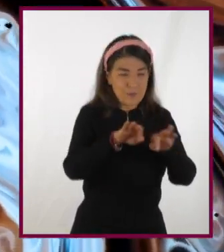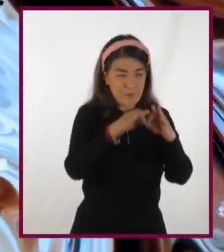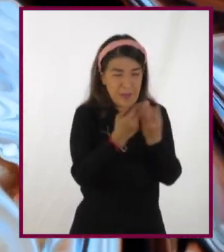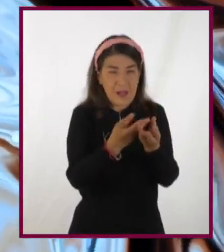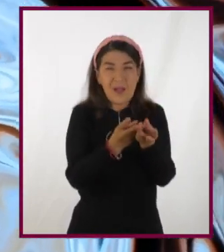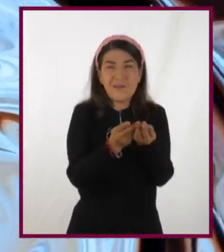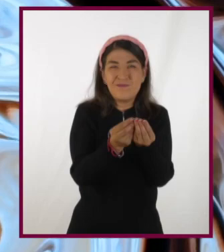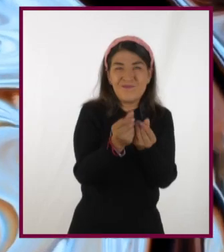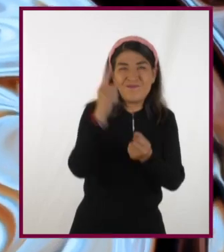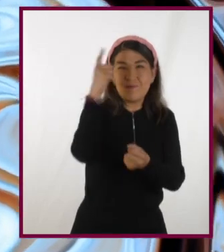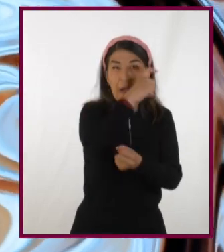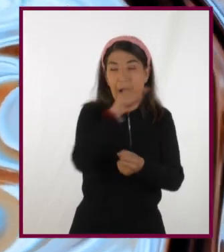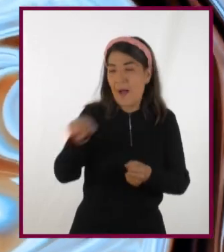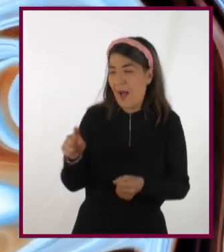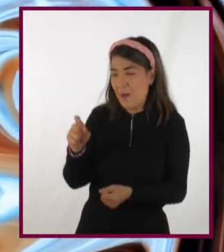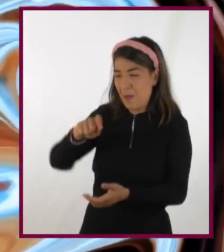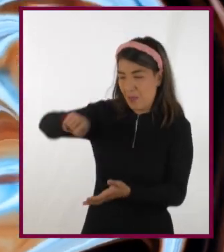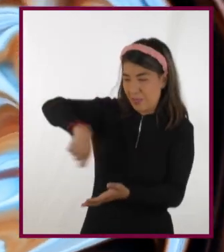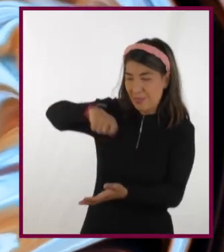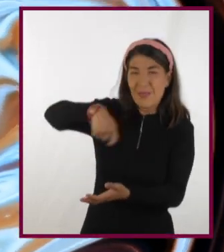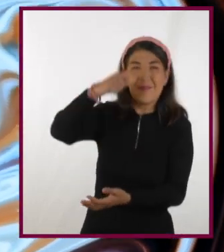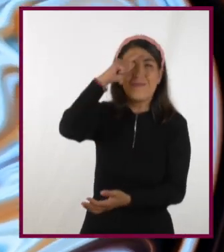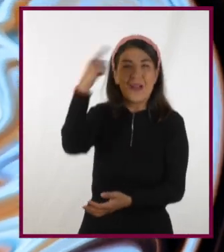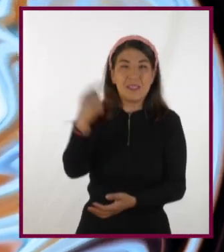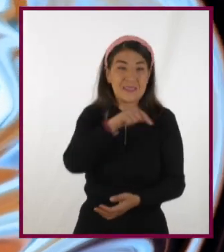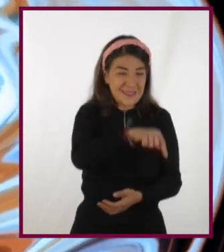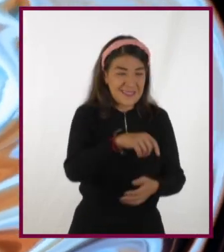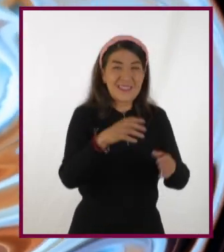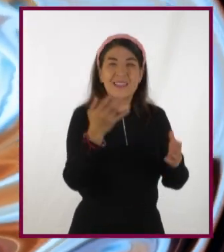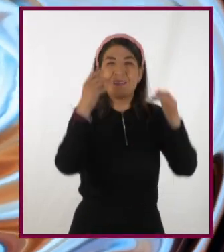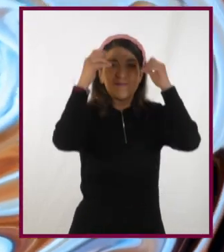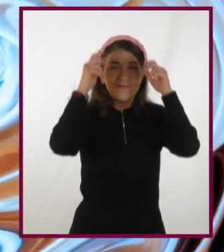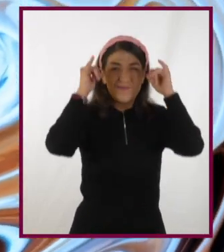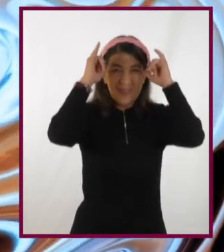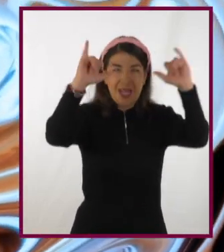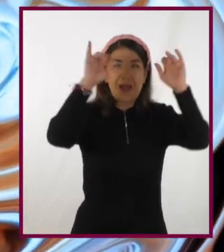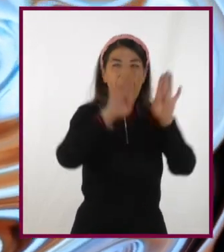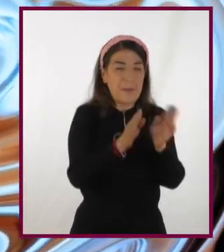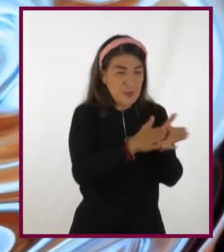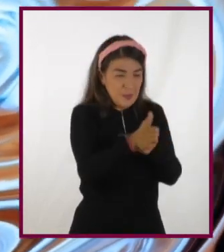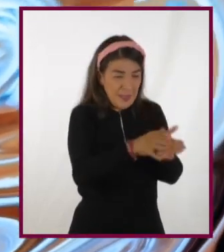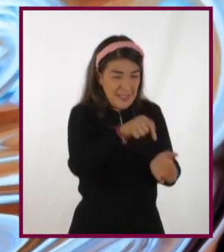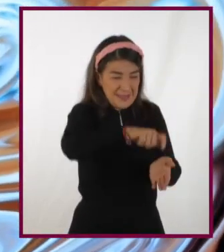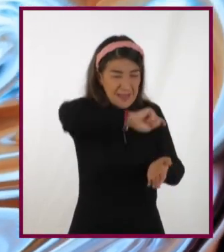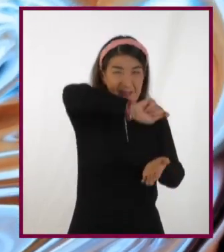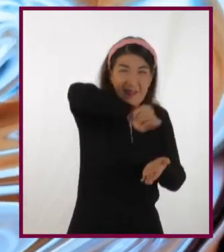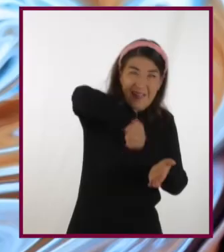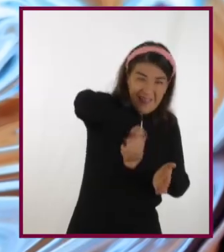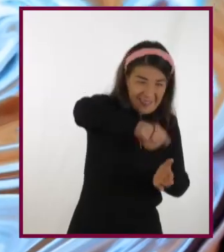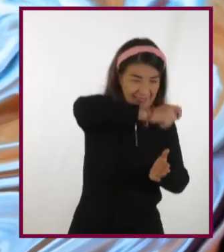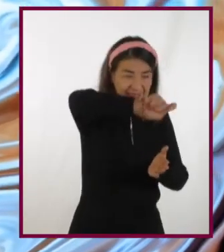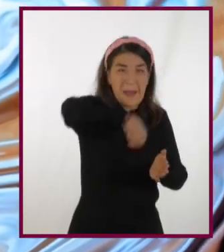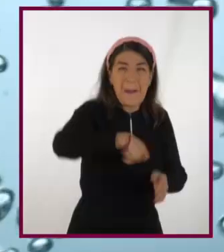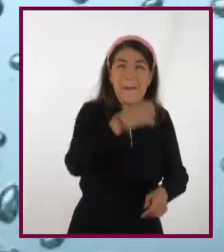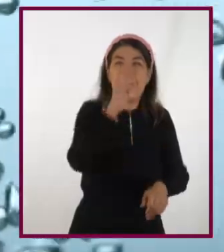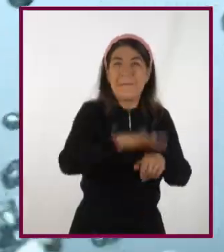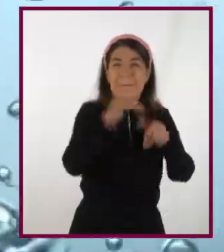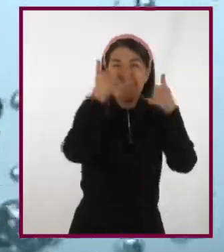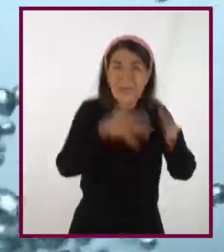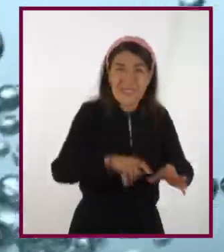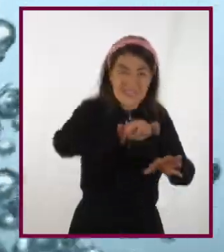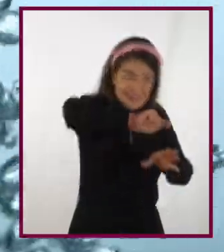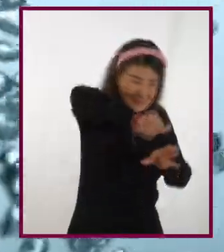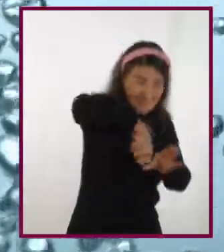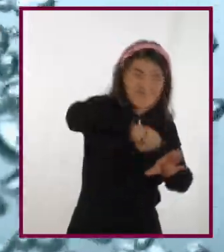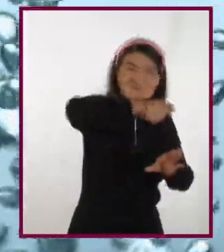deformada que el agua. Y decimos entonces que la cajeta es más viscosa que el agua. Es decir, si agarramos y metemos la cuchara dentro de un bote de cajeta y le queremos remover, nos cuesta mucho